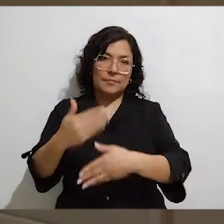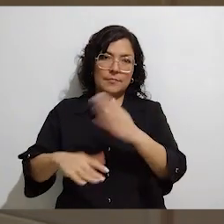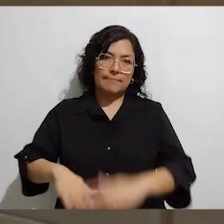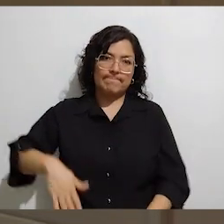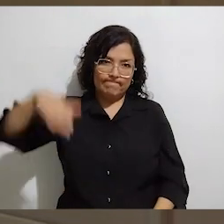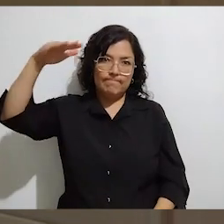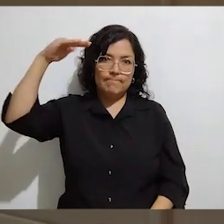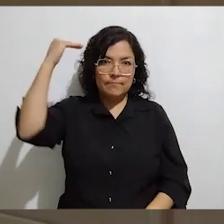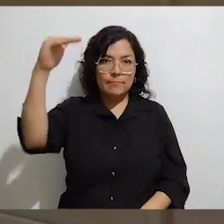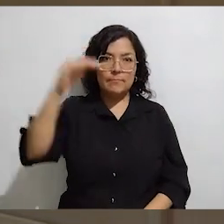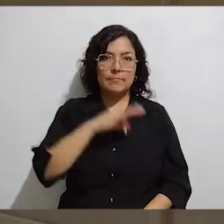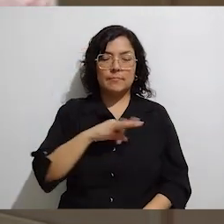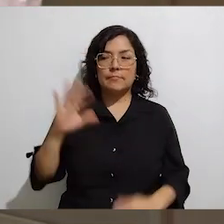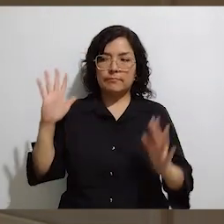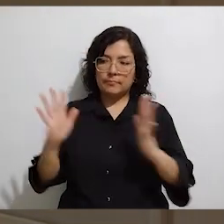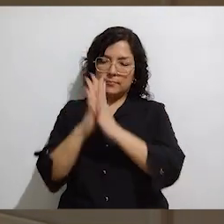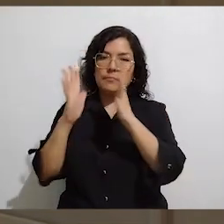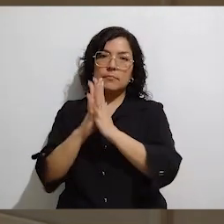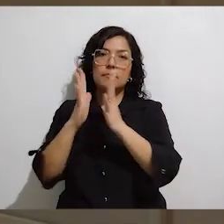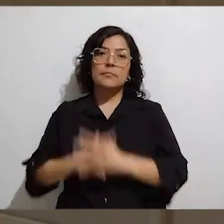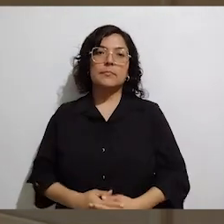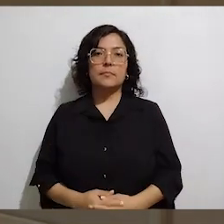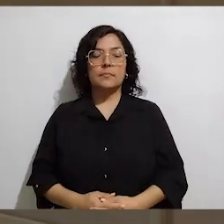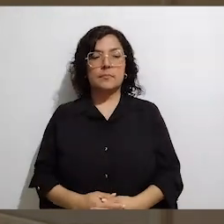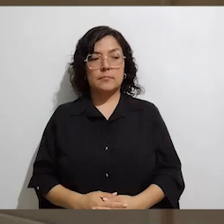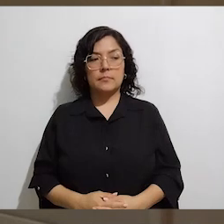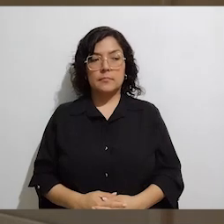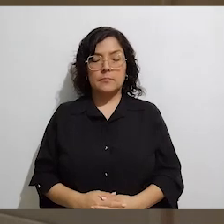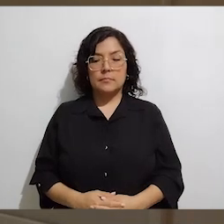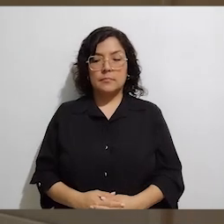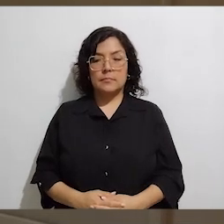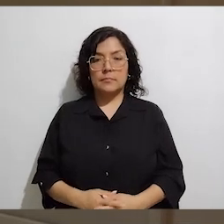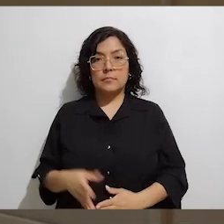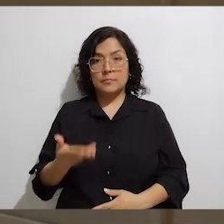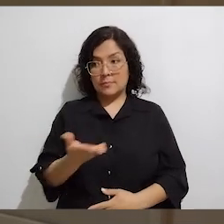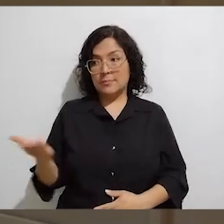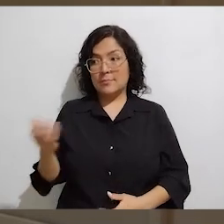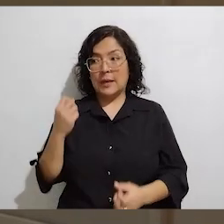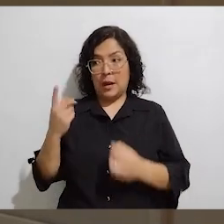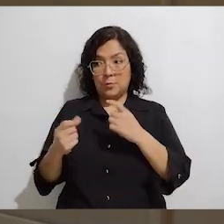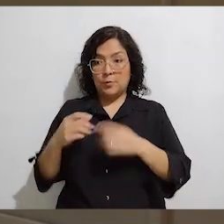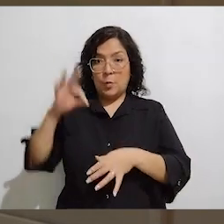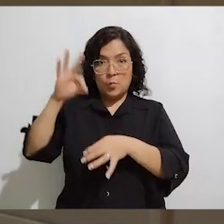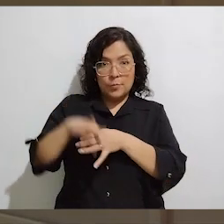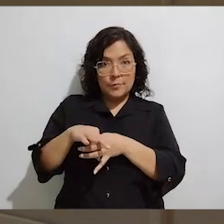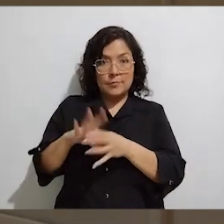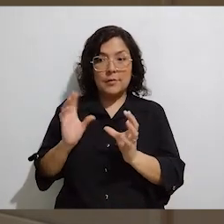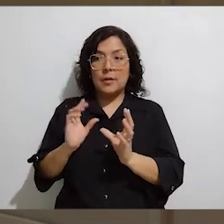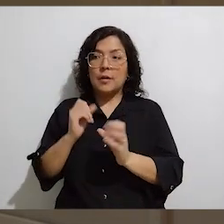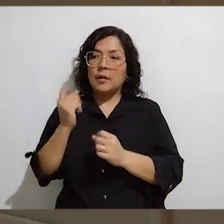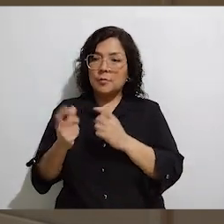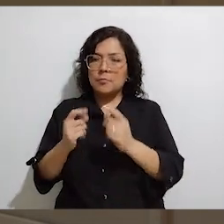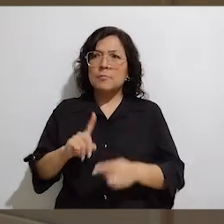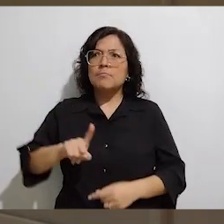niños que ya participan en procesos, que votan aquí con nuestra urna electrónica para elegir representantes, para elegir miembros de un